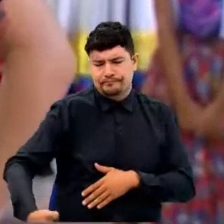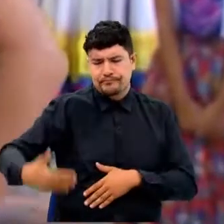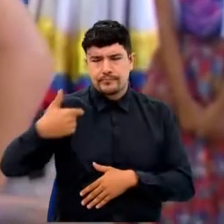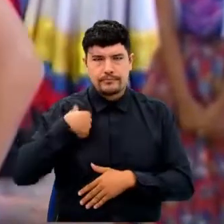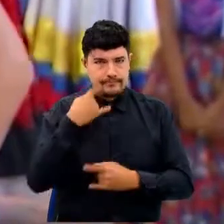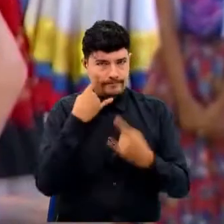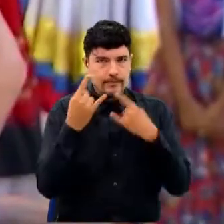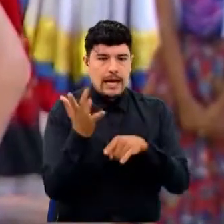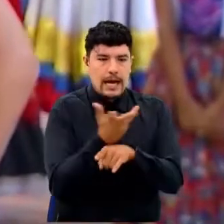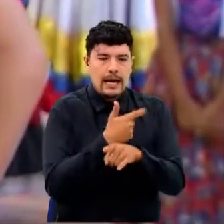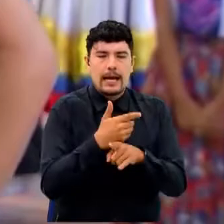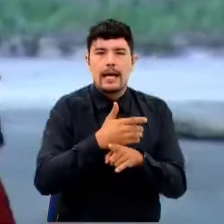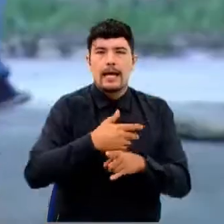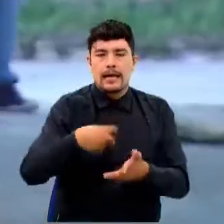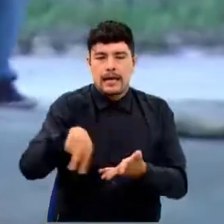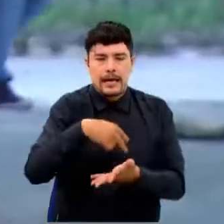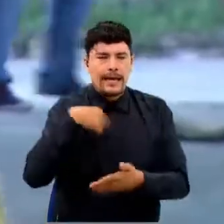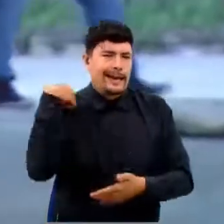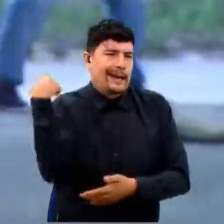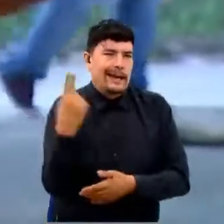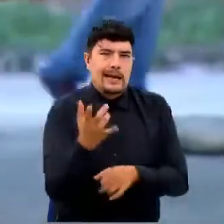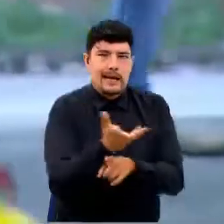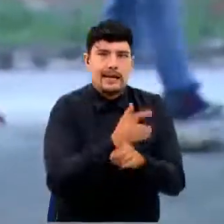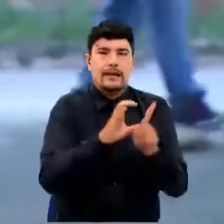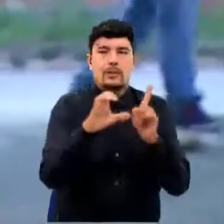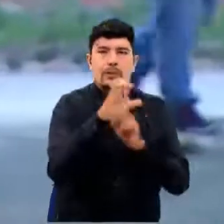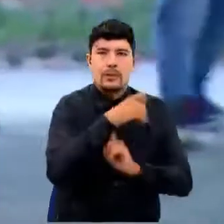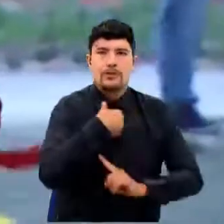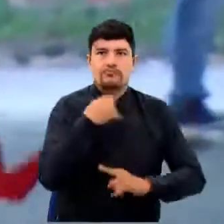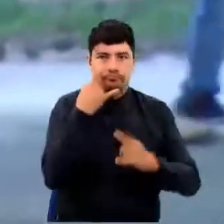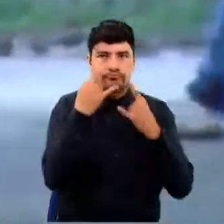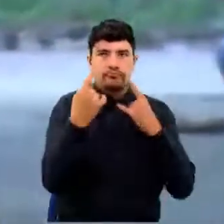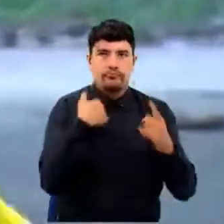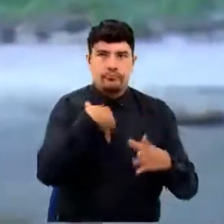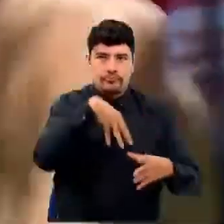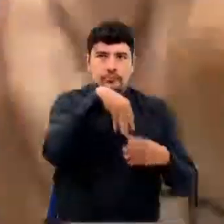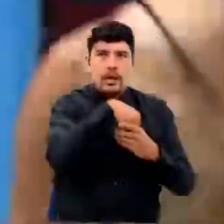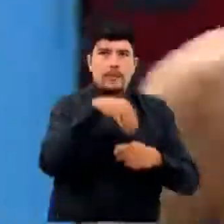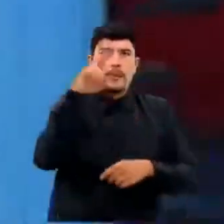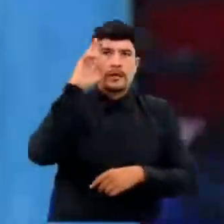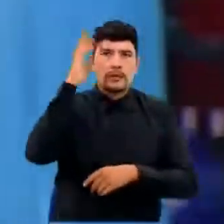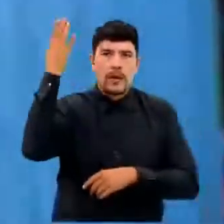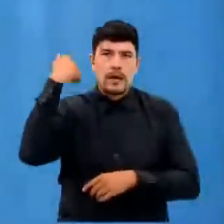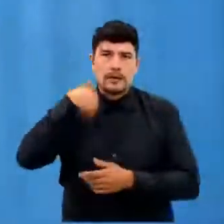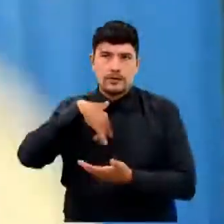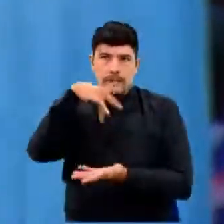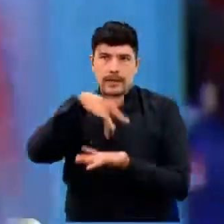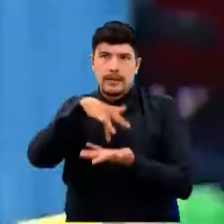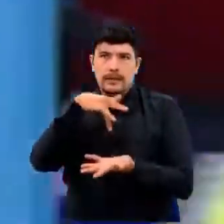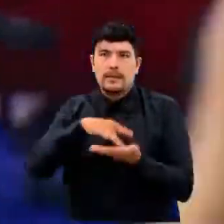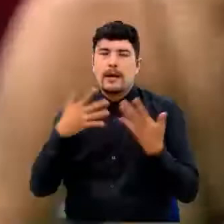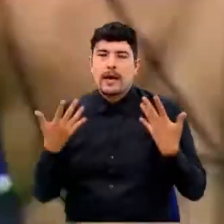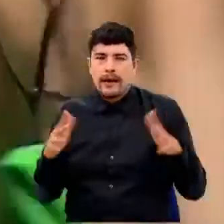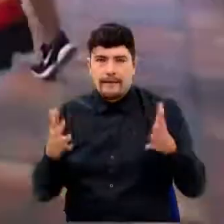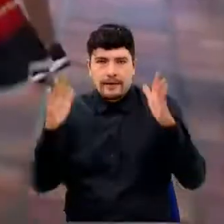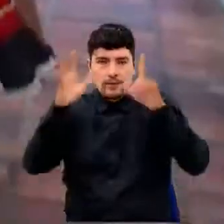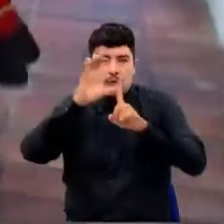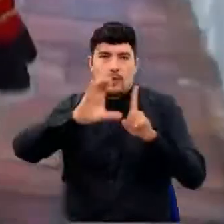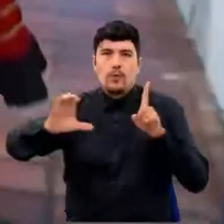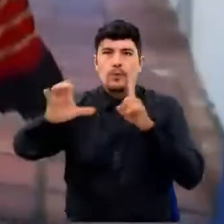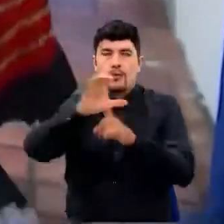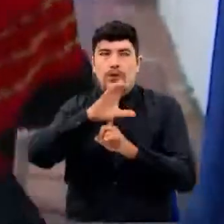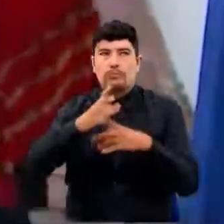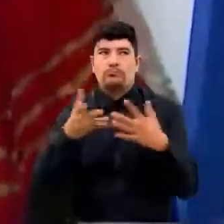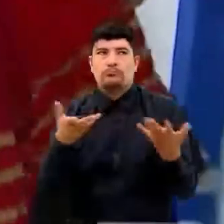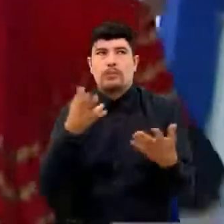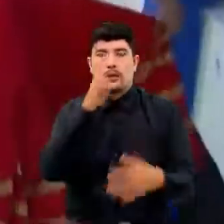la danza y en general todo lo que tenga que ver con cultura. He participado en varios eventos culturales, ya